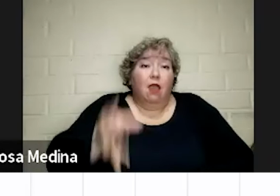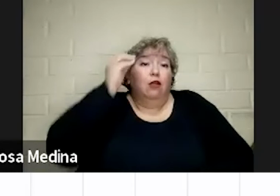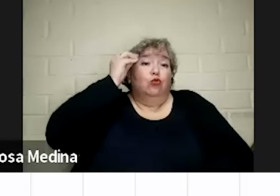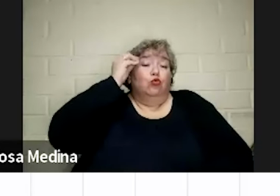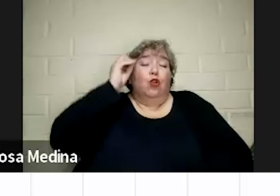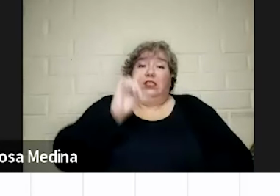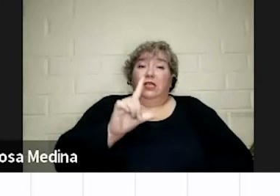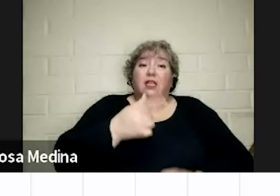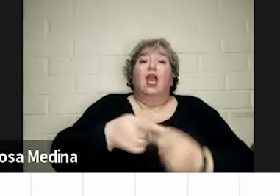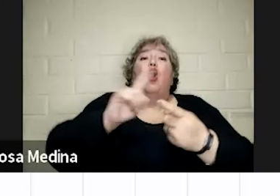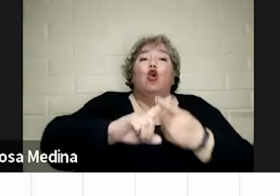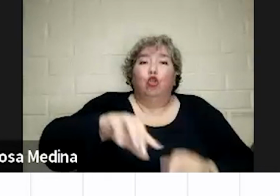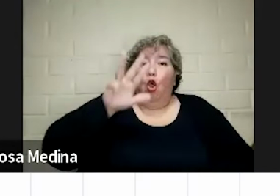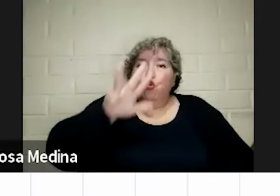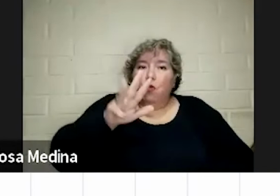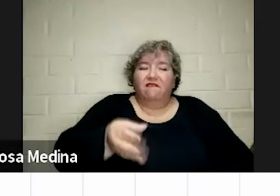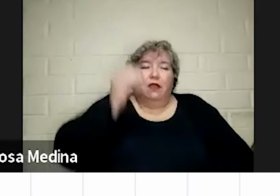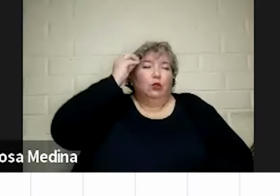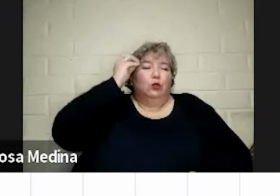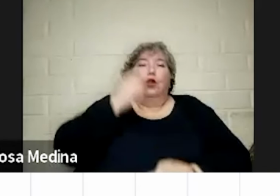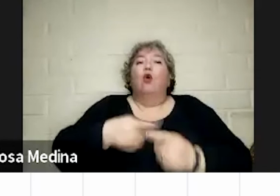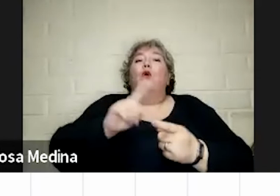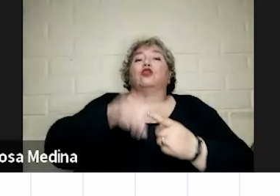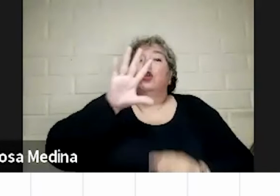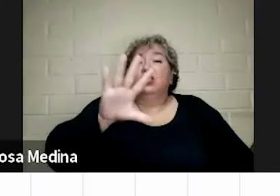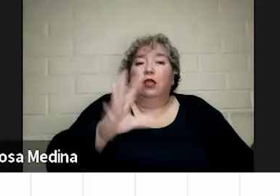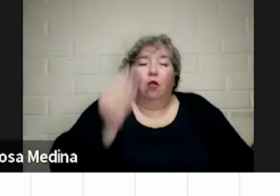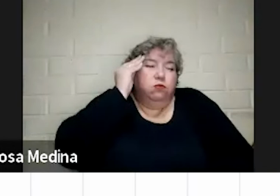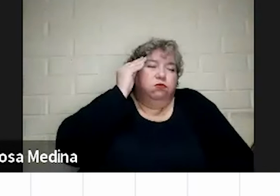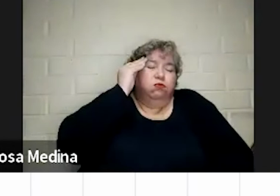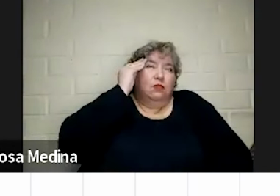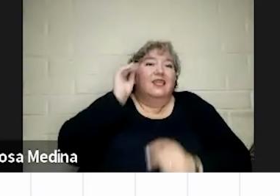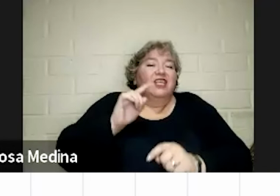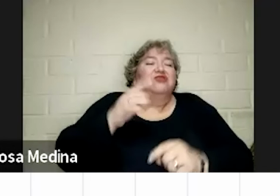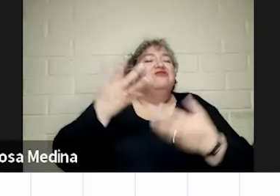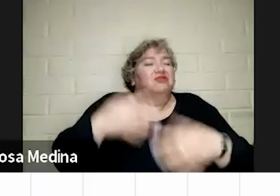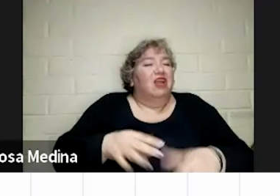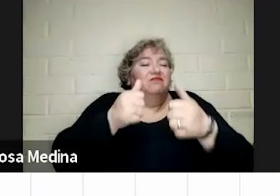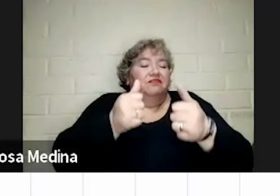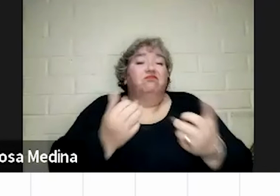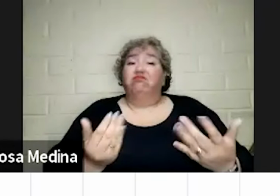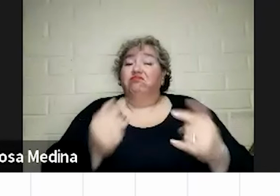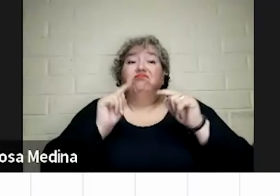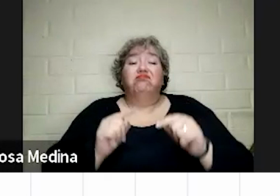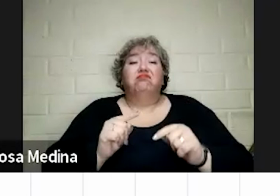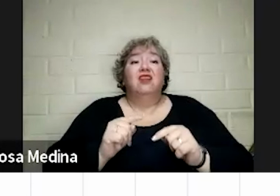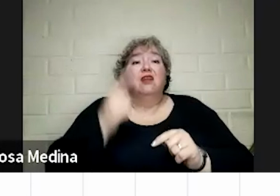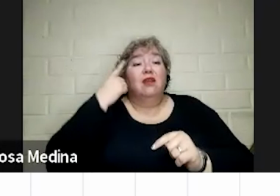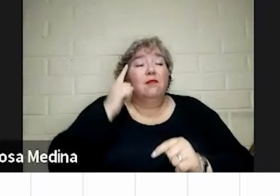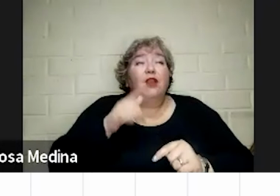9 y otras que pueden retener 5, y eso todavía está dentro de lo esperado. ¿Ya? Esto quiere decir que, por ejemplo, si yo